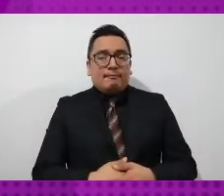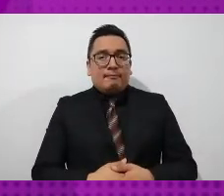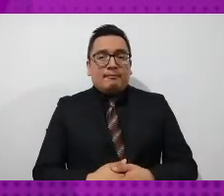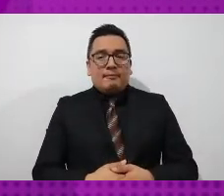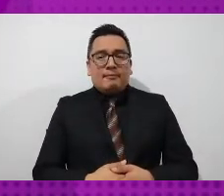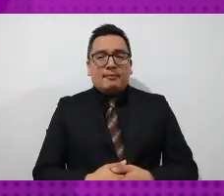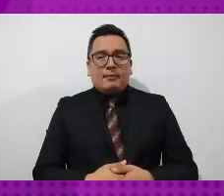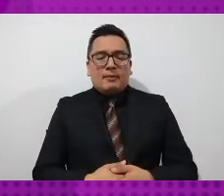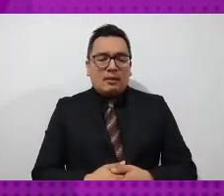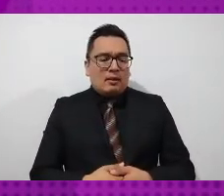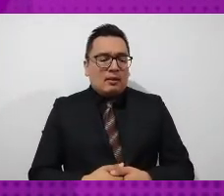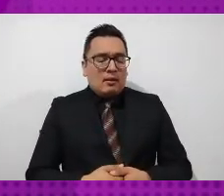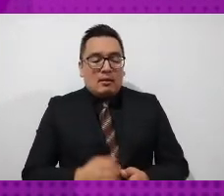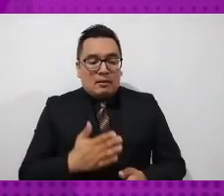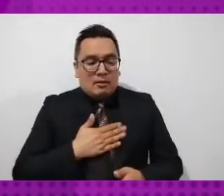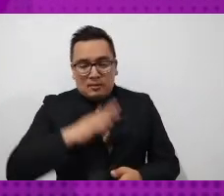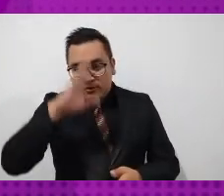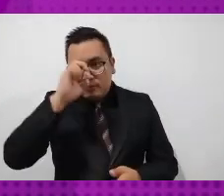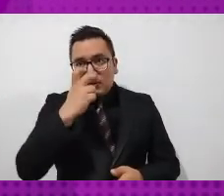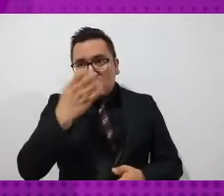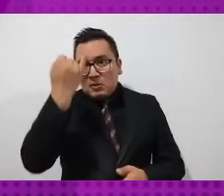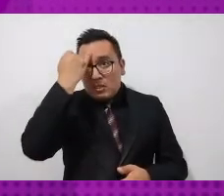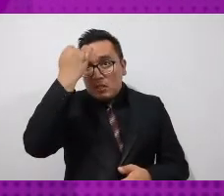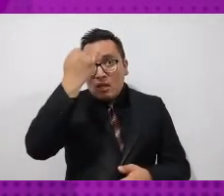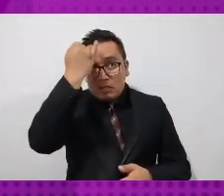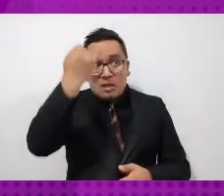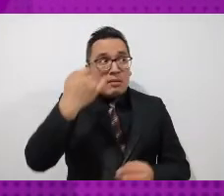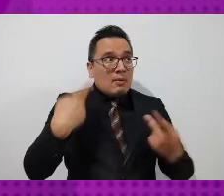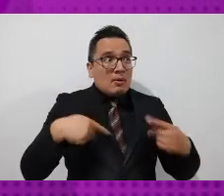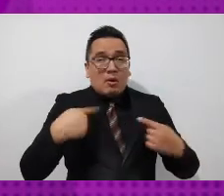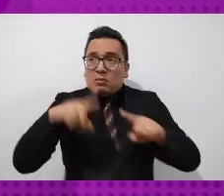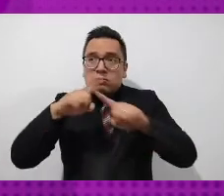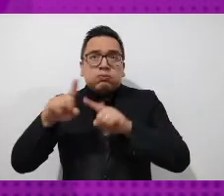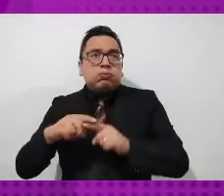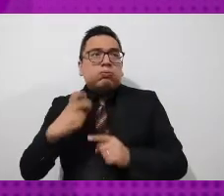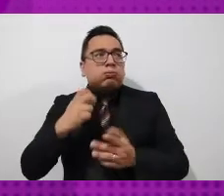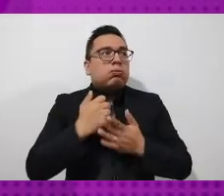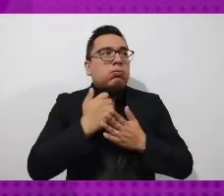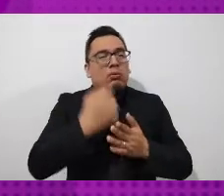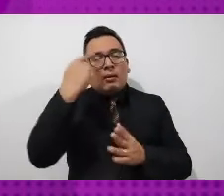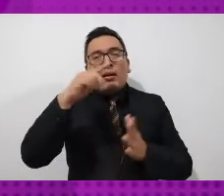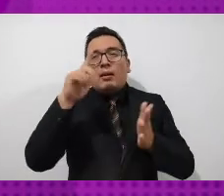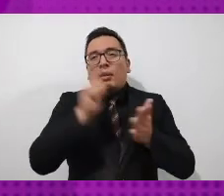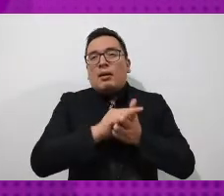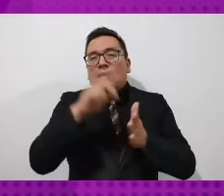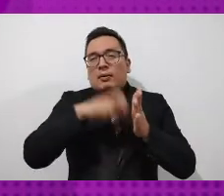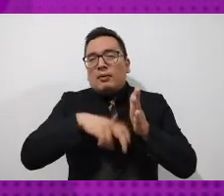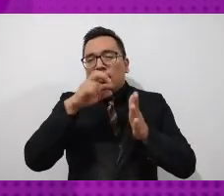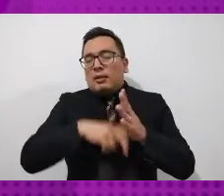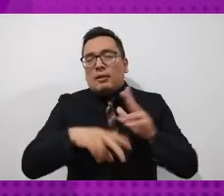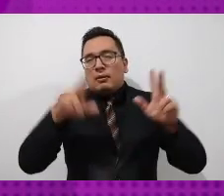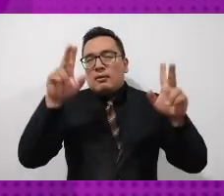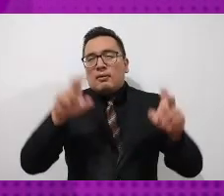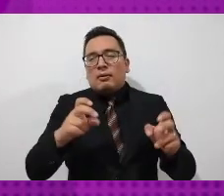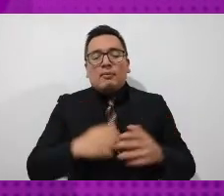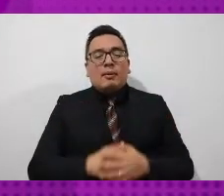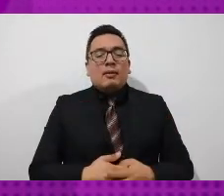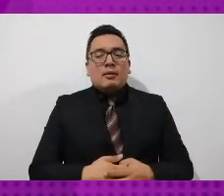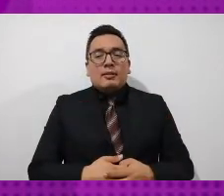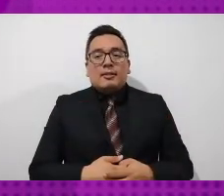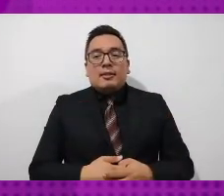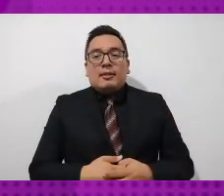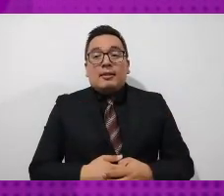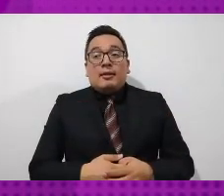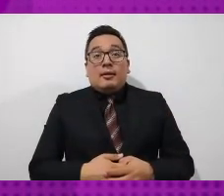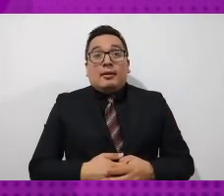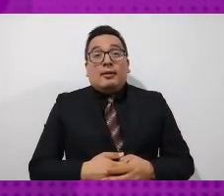me imagino que así con iniciativas populares es como han surgido grandes reformas en este país con temas que en lo particular y en